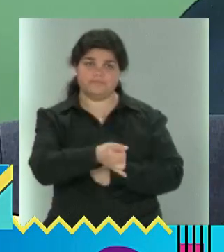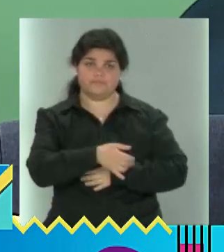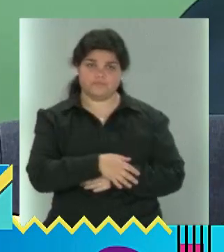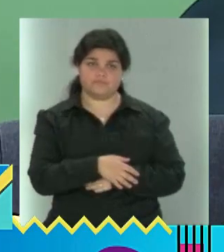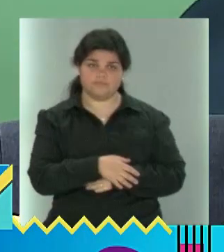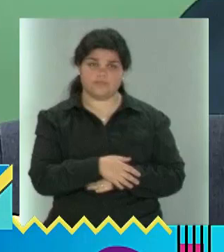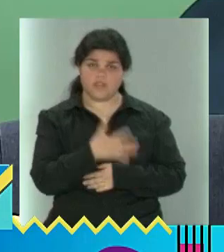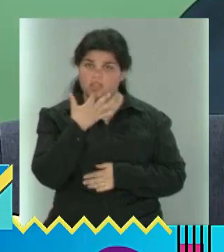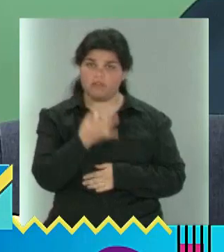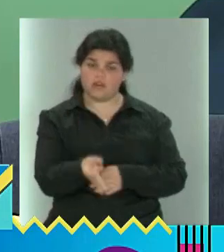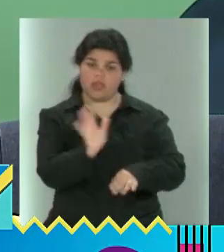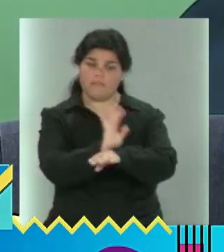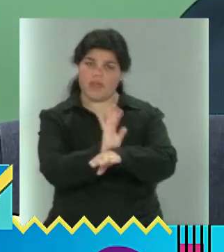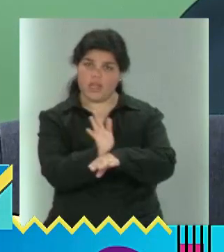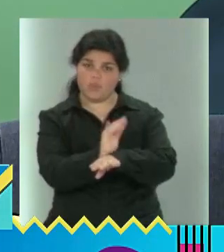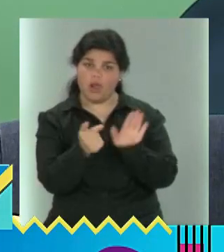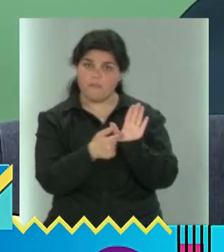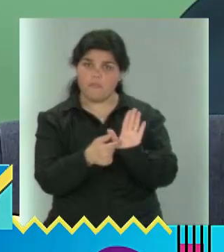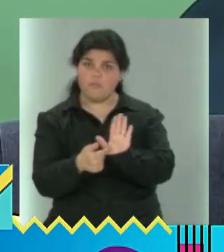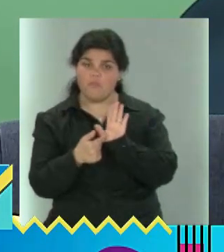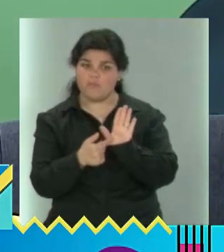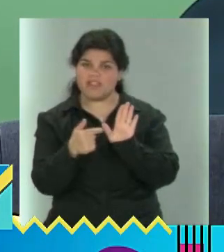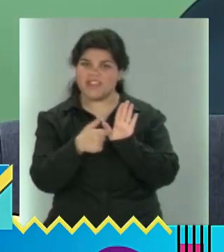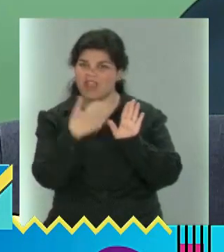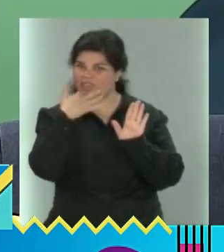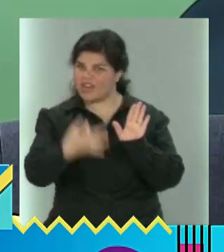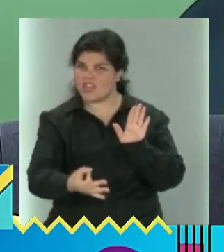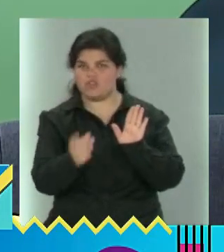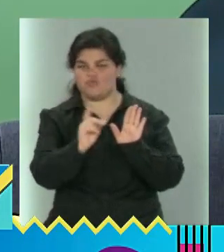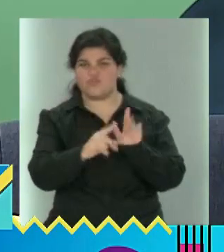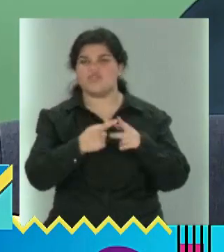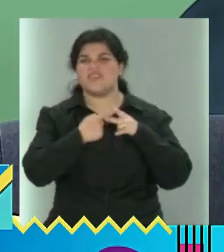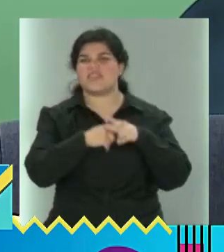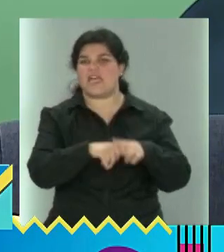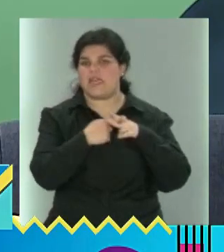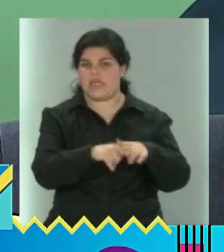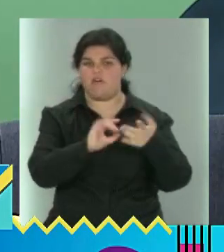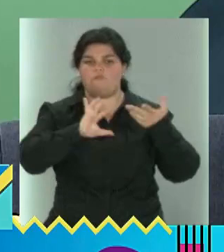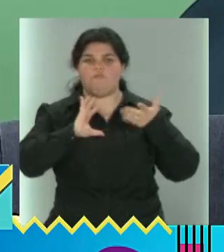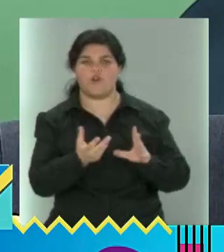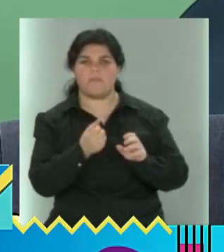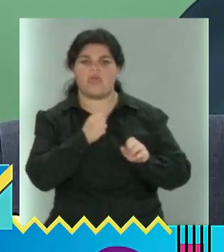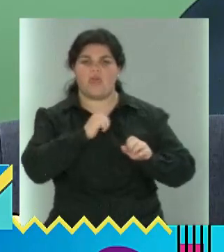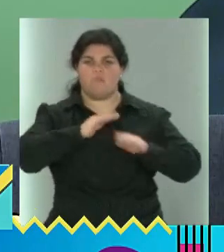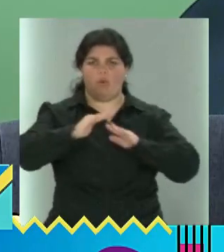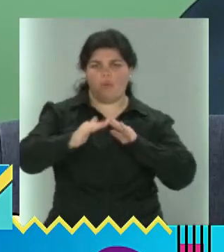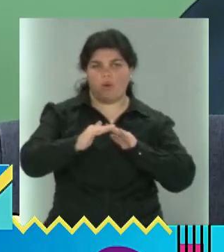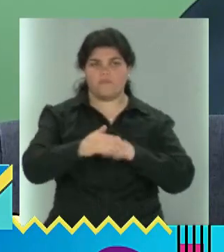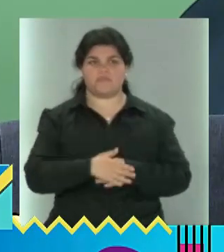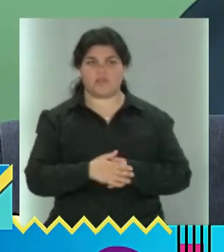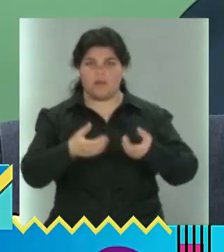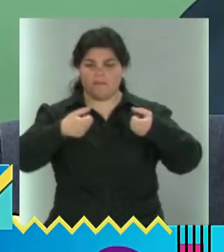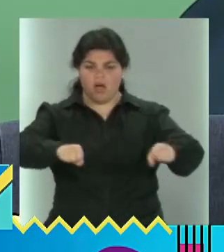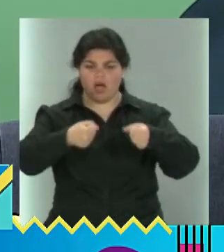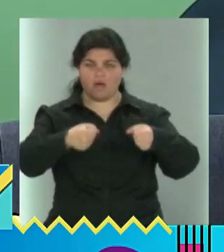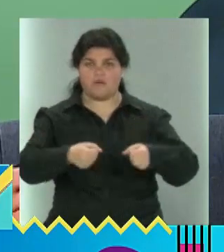Lo que muestran en las películas son las técnicas, pero imagínense, rompes o quebrás a dos o